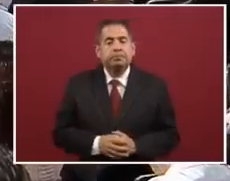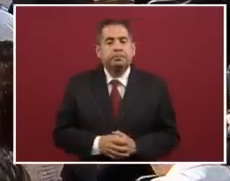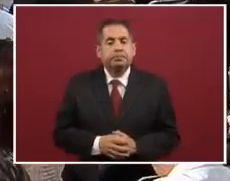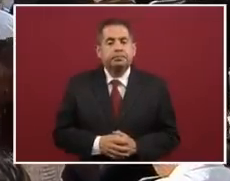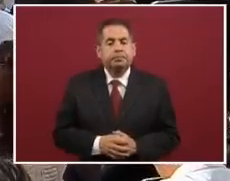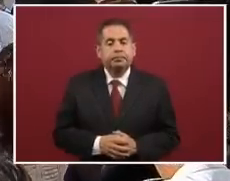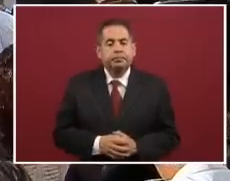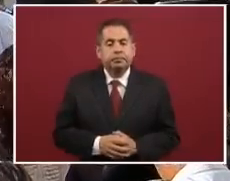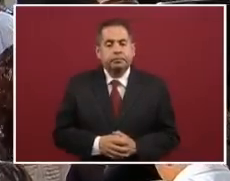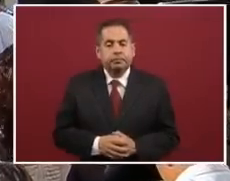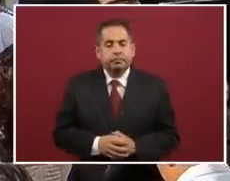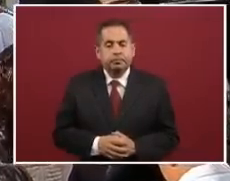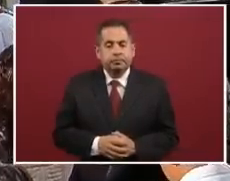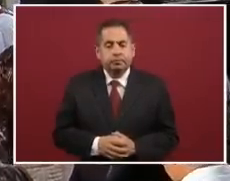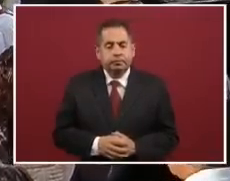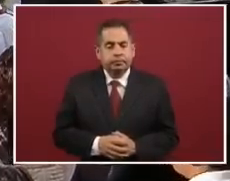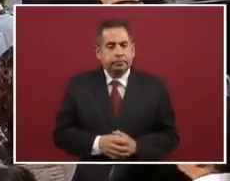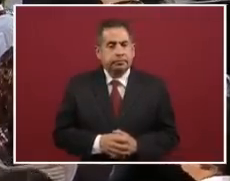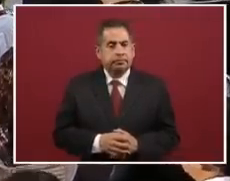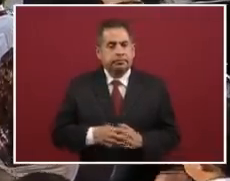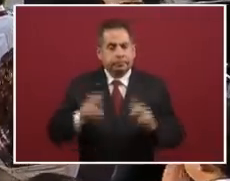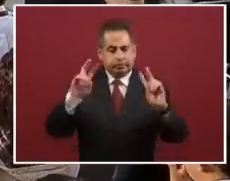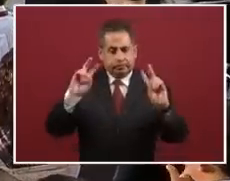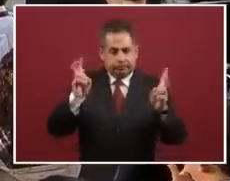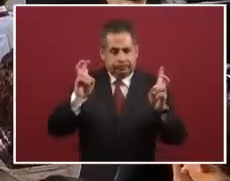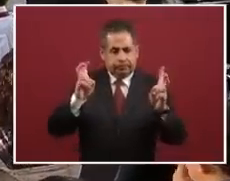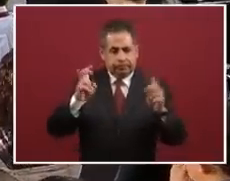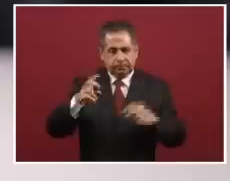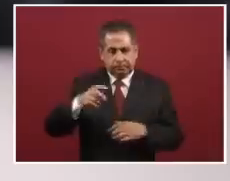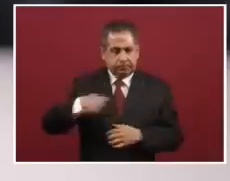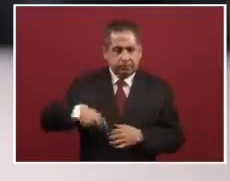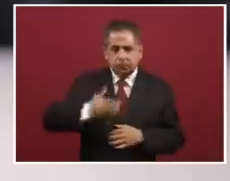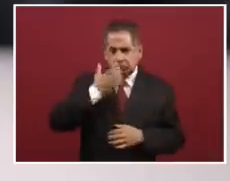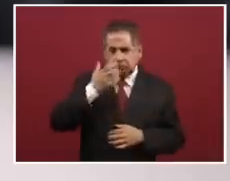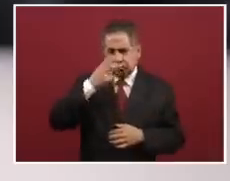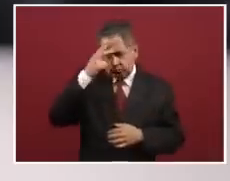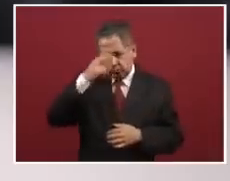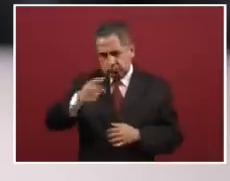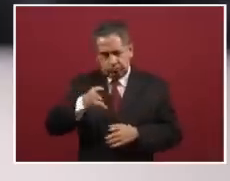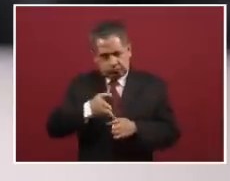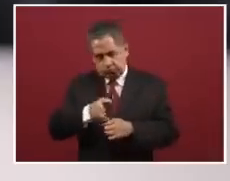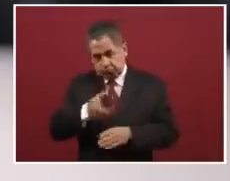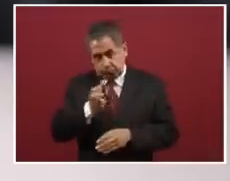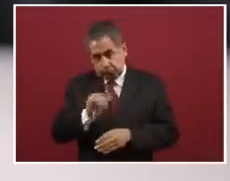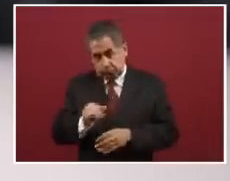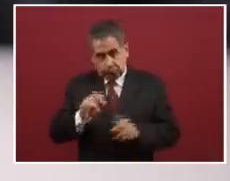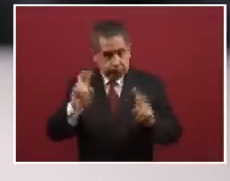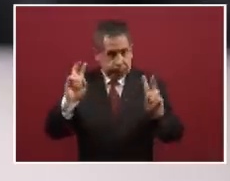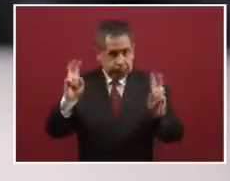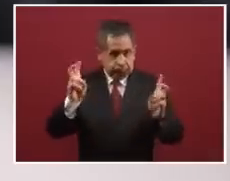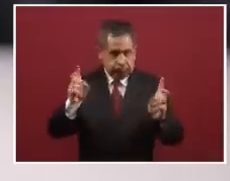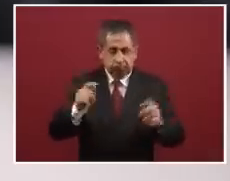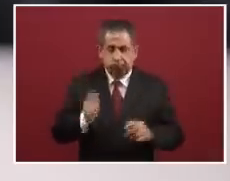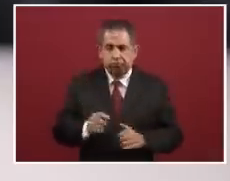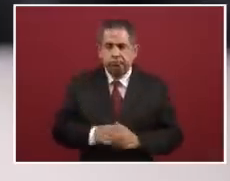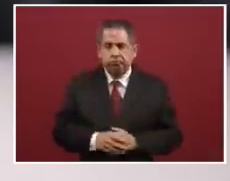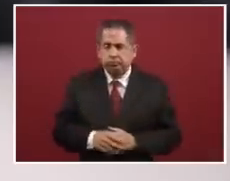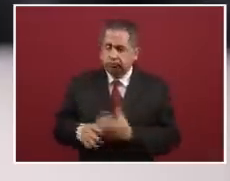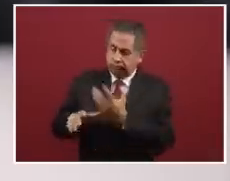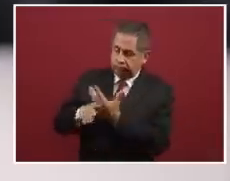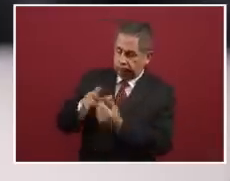en el tema de la vía mexicana, que usted ya mencionó, en el tema de